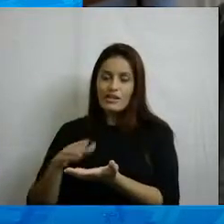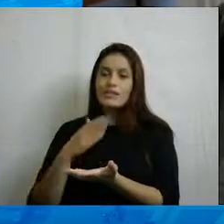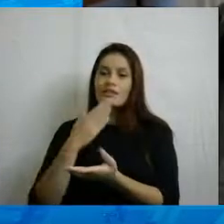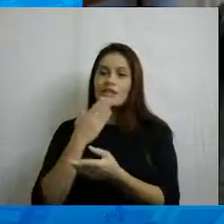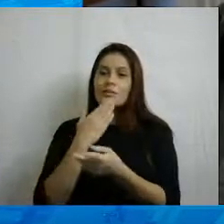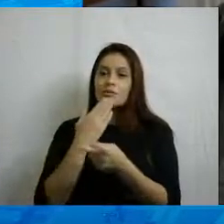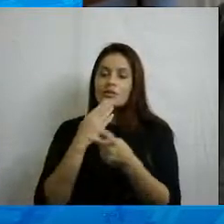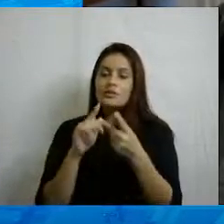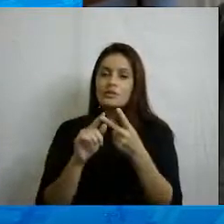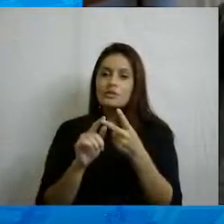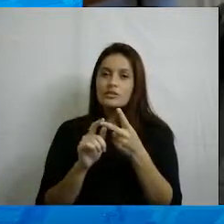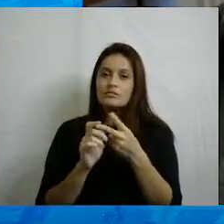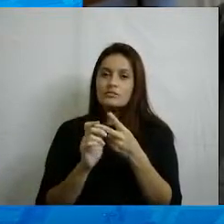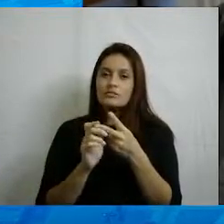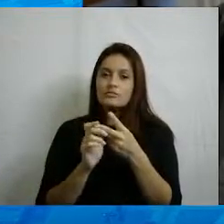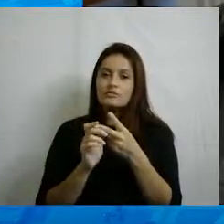sector,